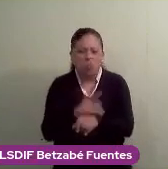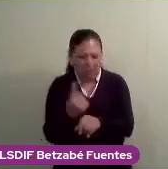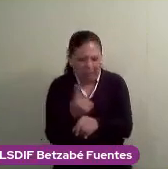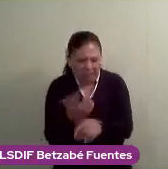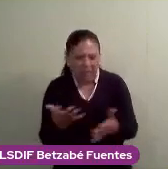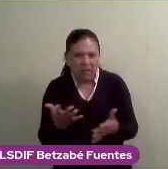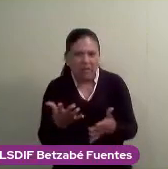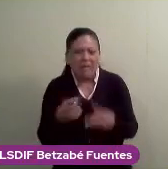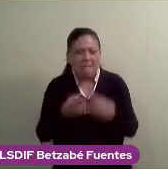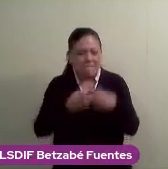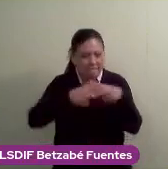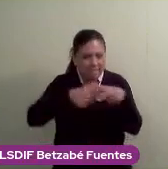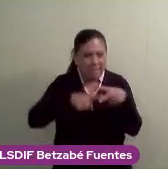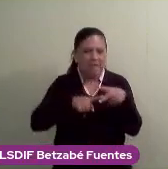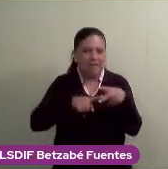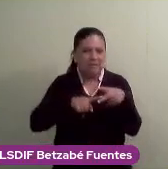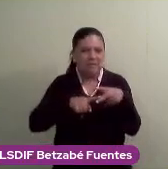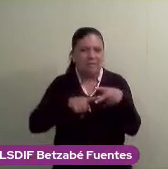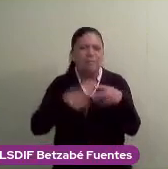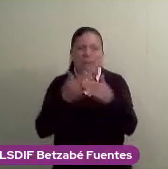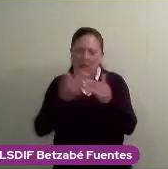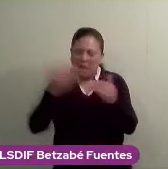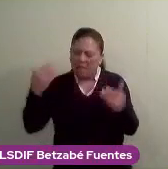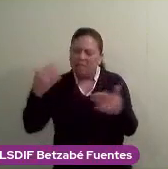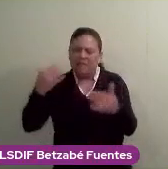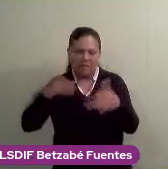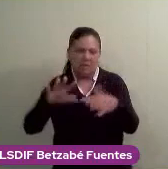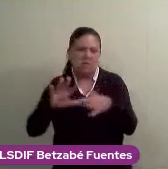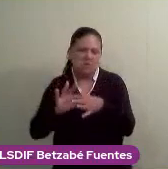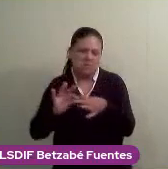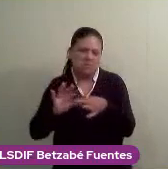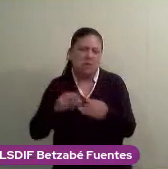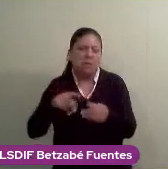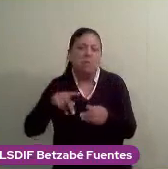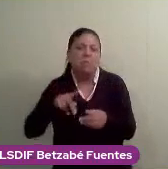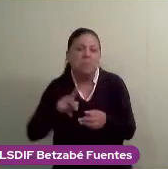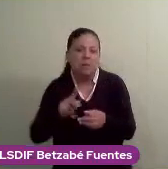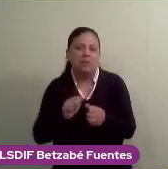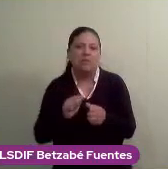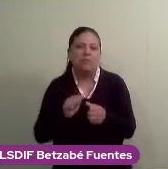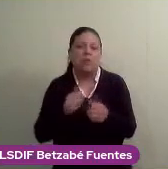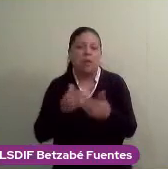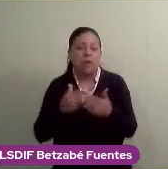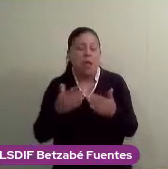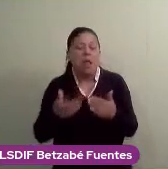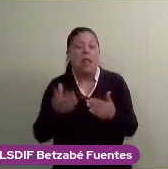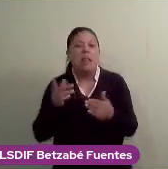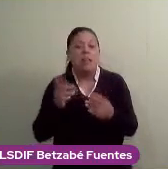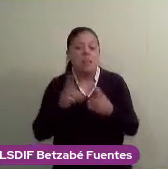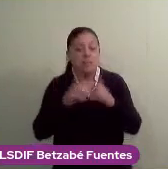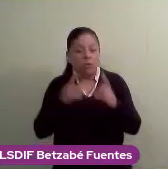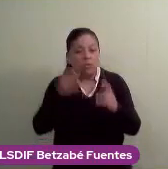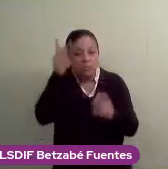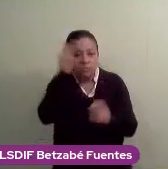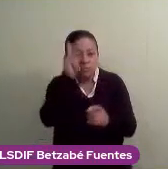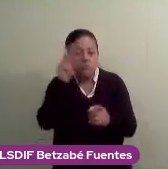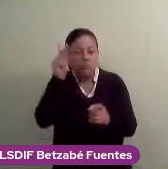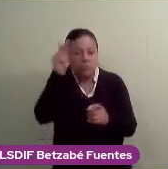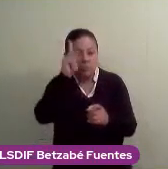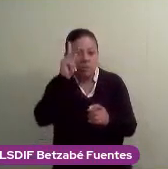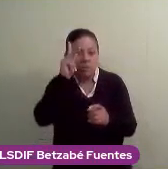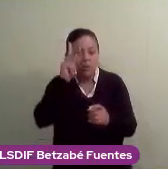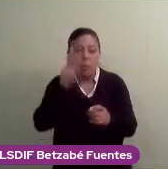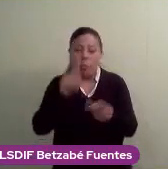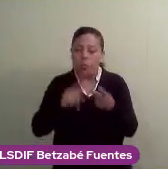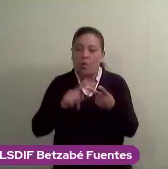primaria, secundaria y demás, pero pues bueno, hay situaciones tanto del desarrollo psicológico como las cuestiones